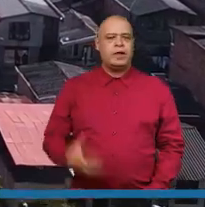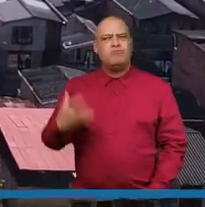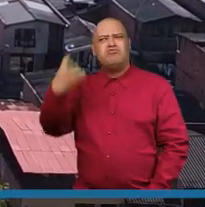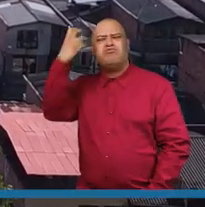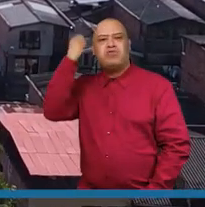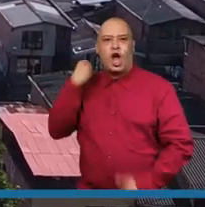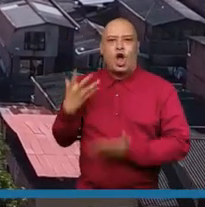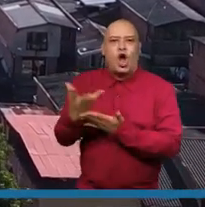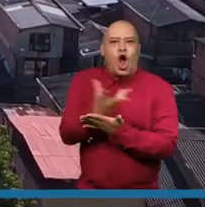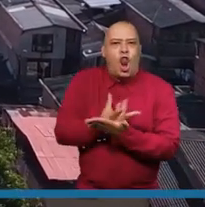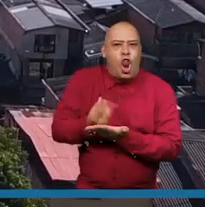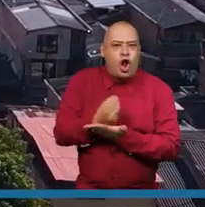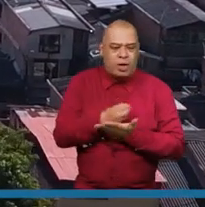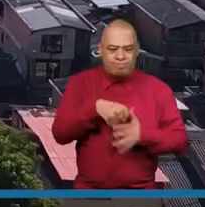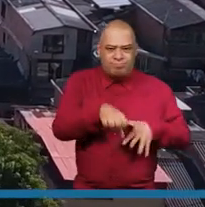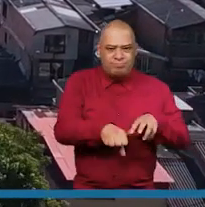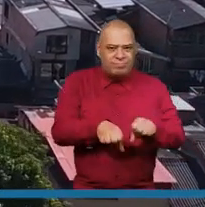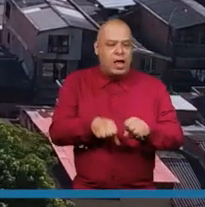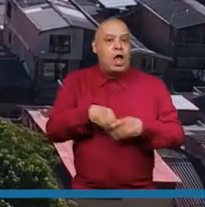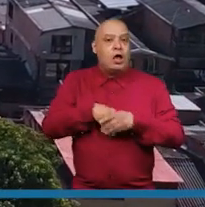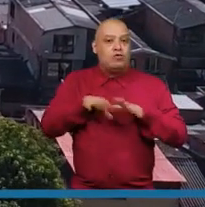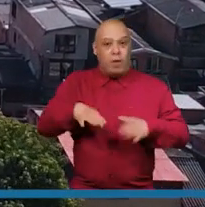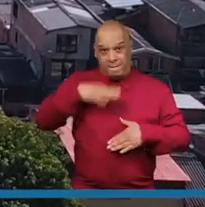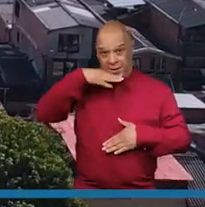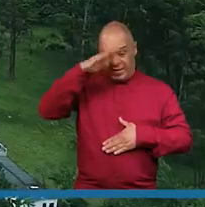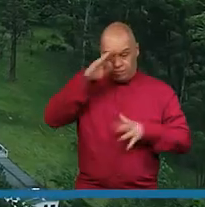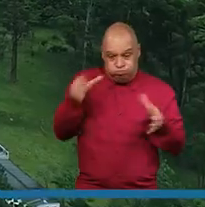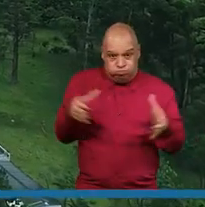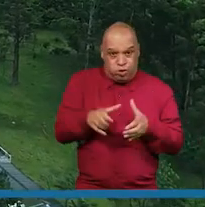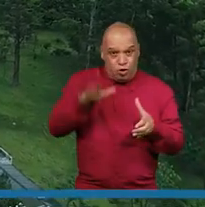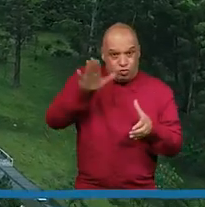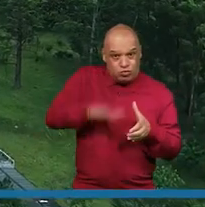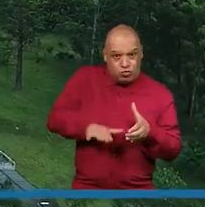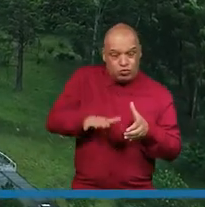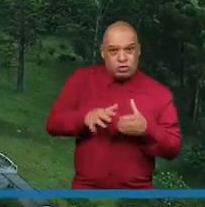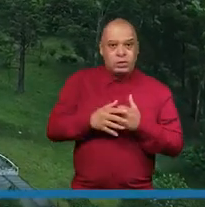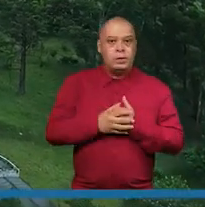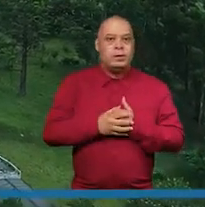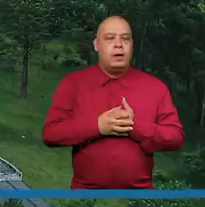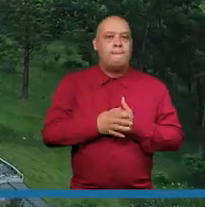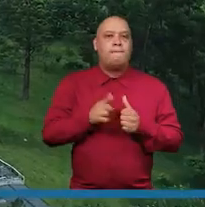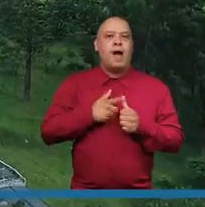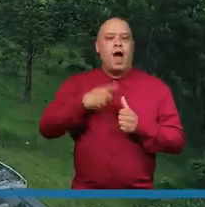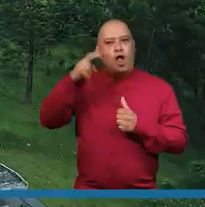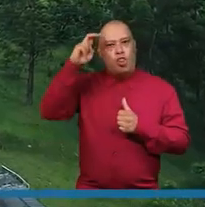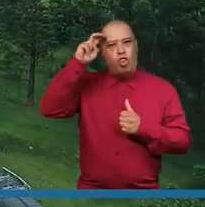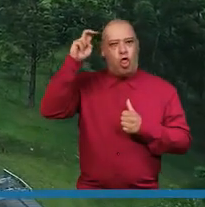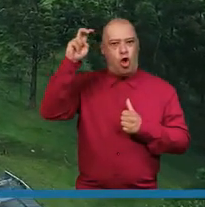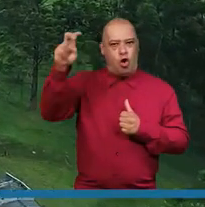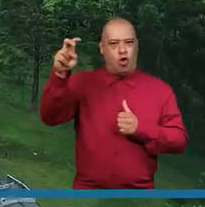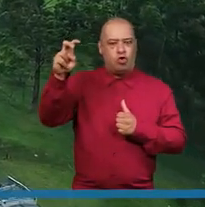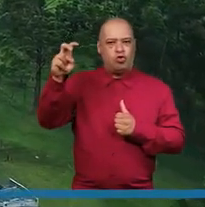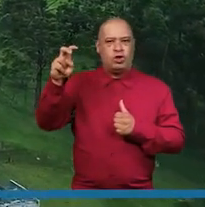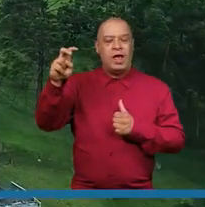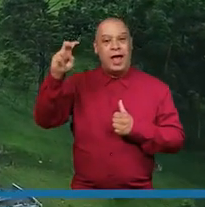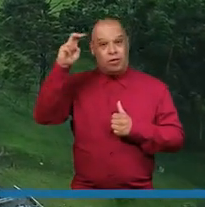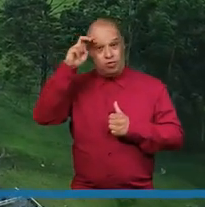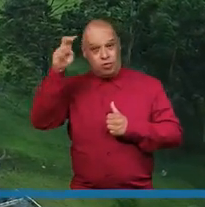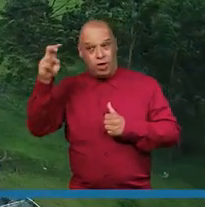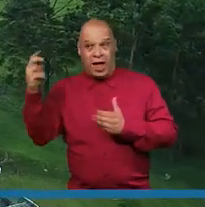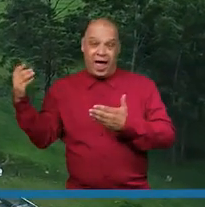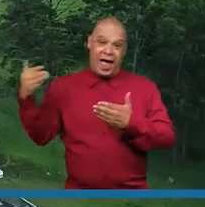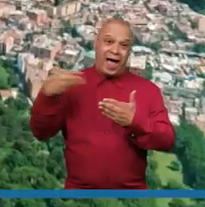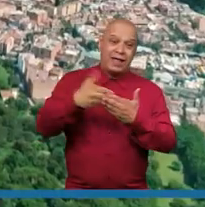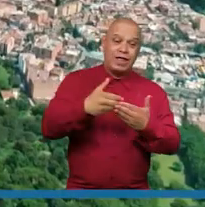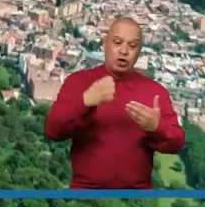En la época colonial o cuando se crea la Villa de Medellín es desde el norte, en el Ancón del Norte